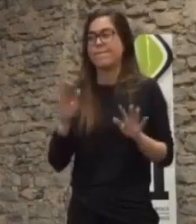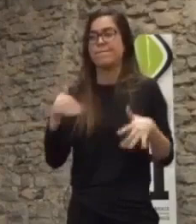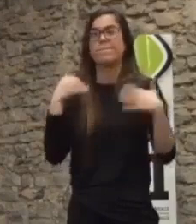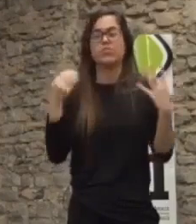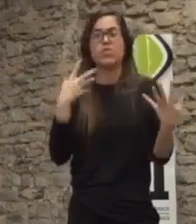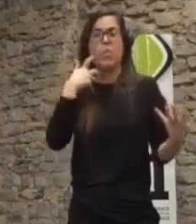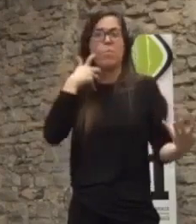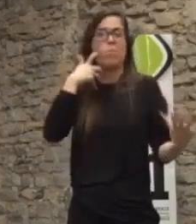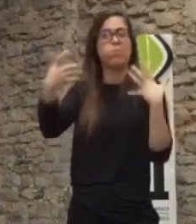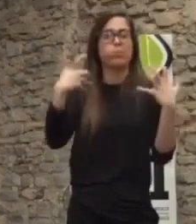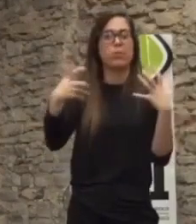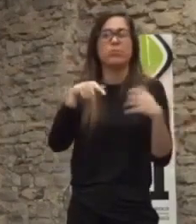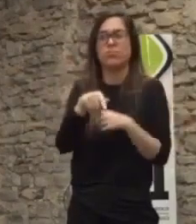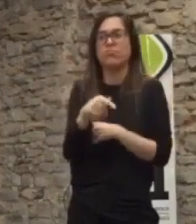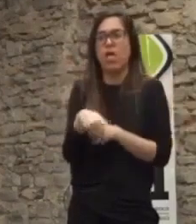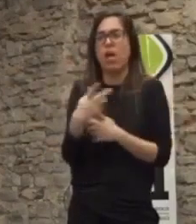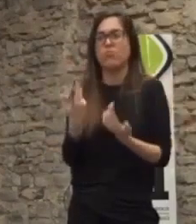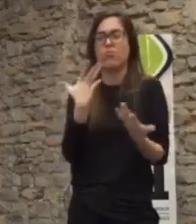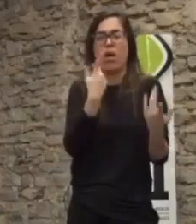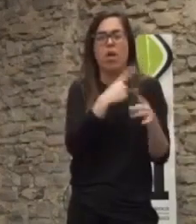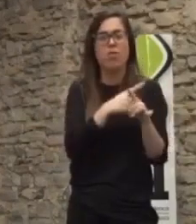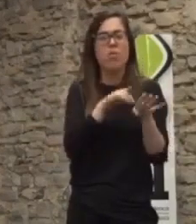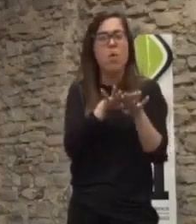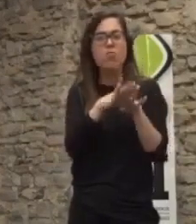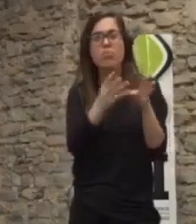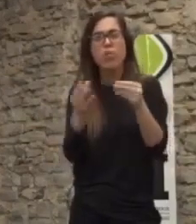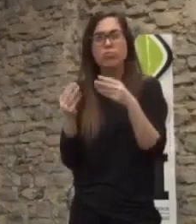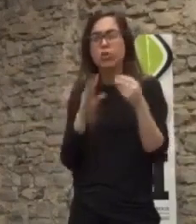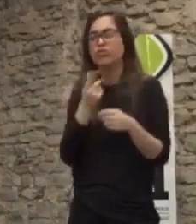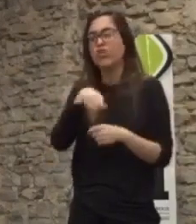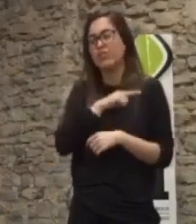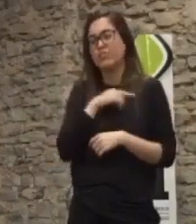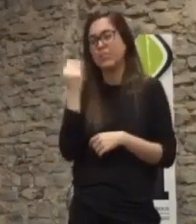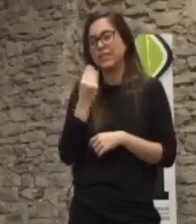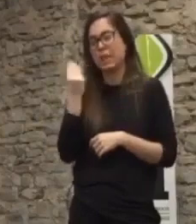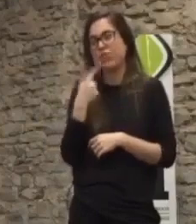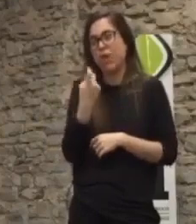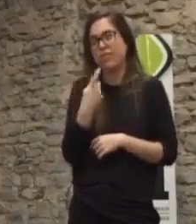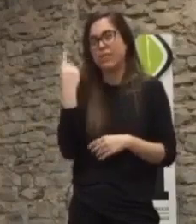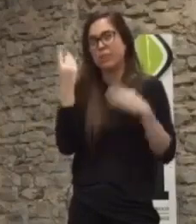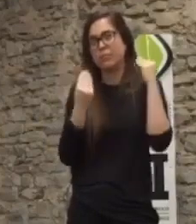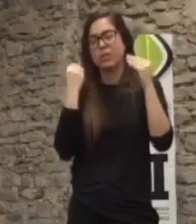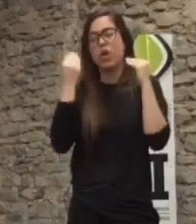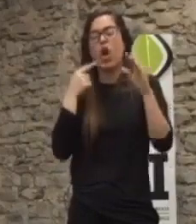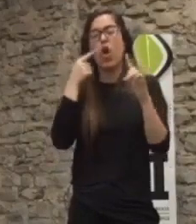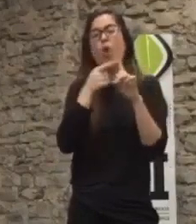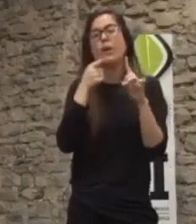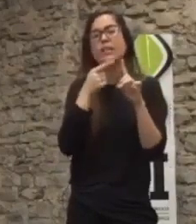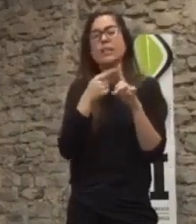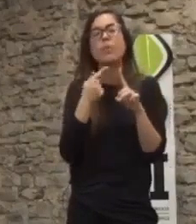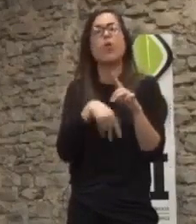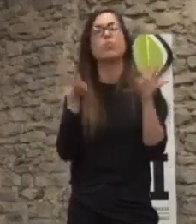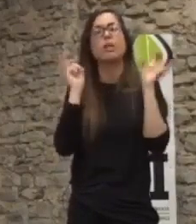boom de estrategias antirrumores, se nos hacía también como necesario, imprescindible, ponernos a reflexionar sobre objetivos,